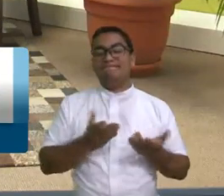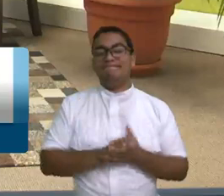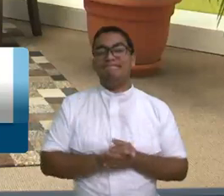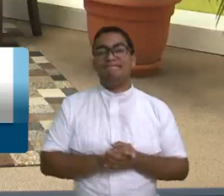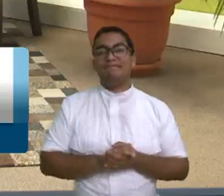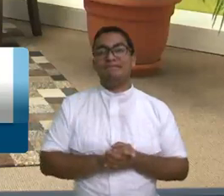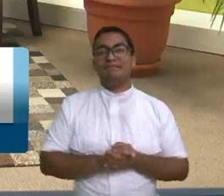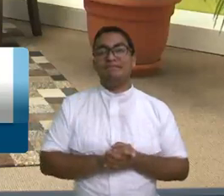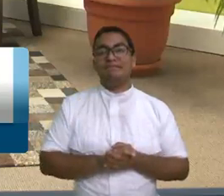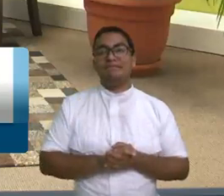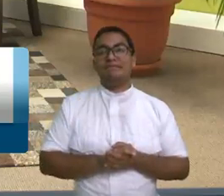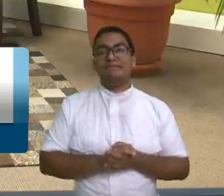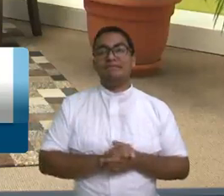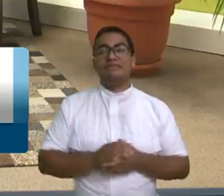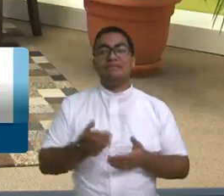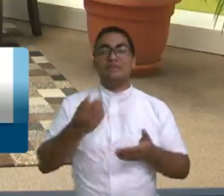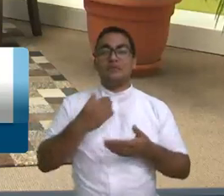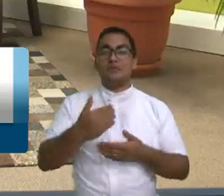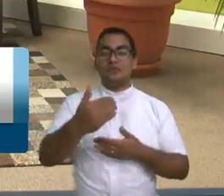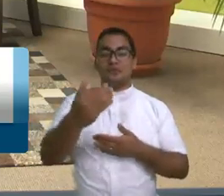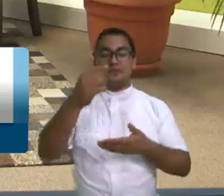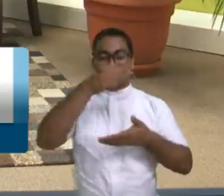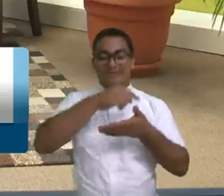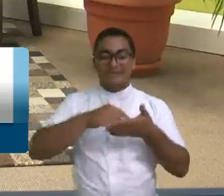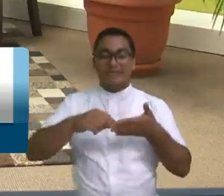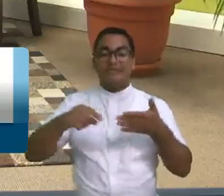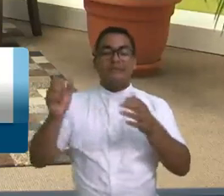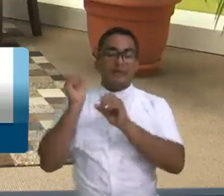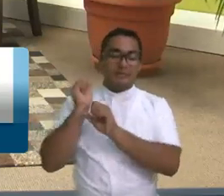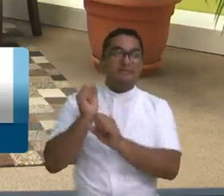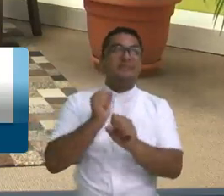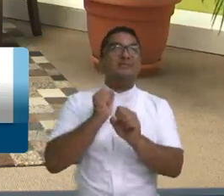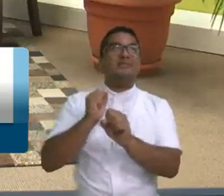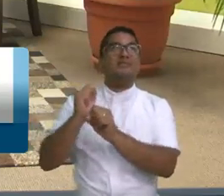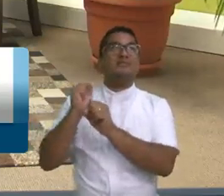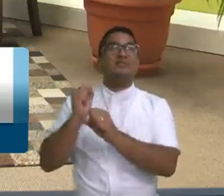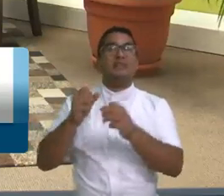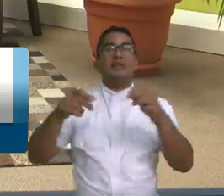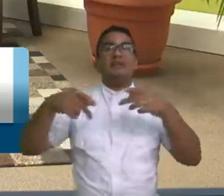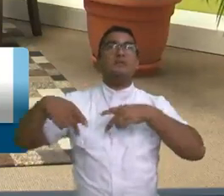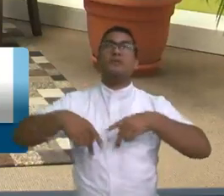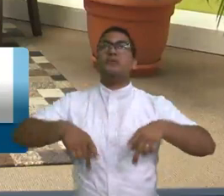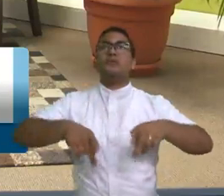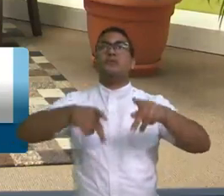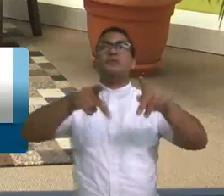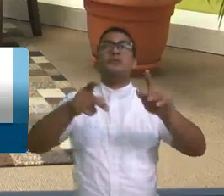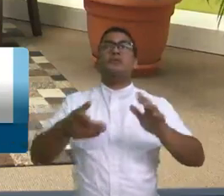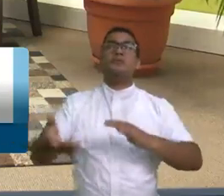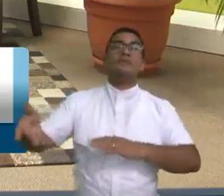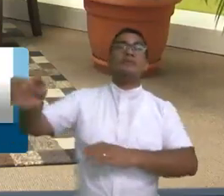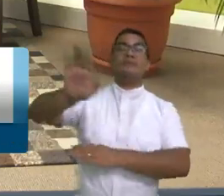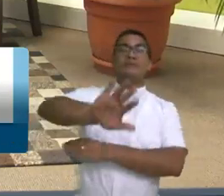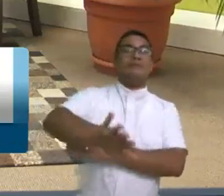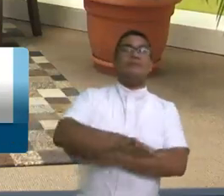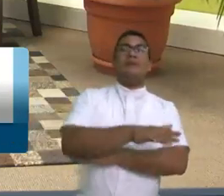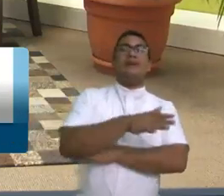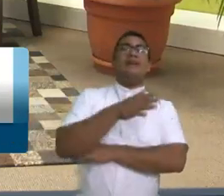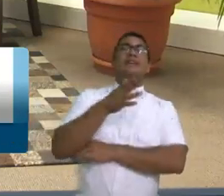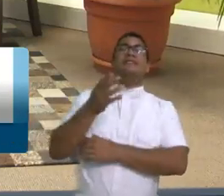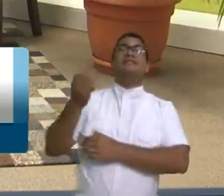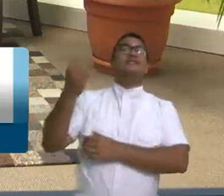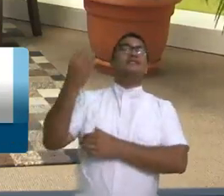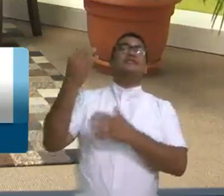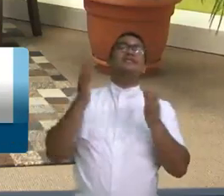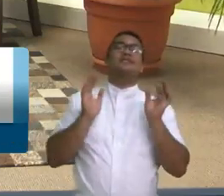hay convivencia, viene la Semana Santa, la gente sale de paseo, va a otros lugares, ¿verdad?